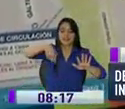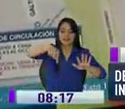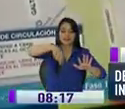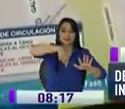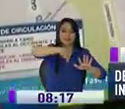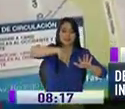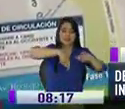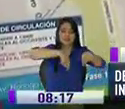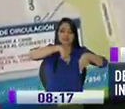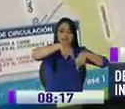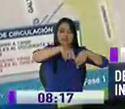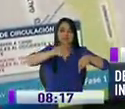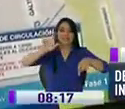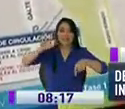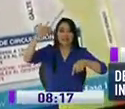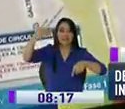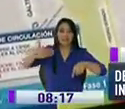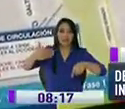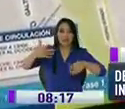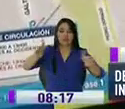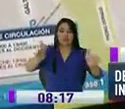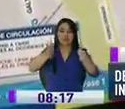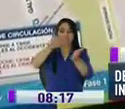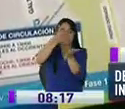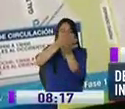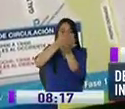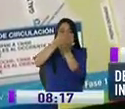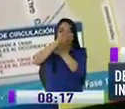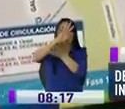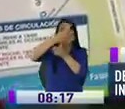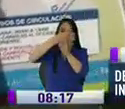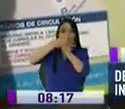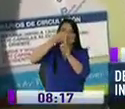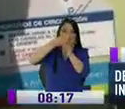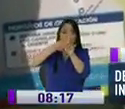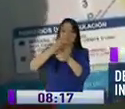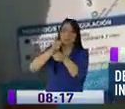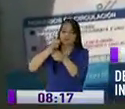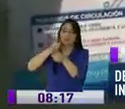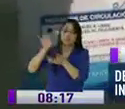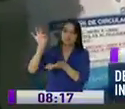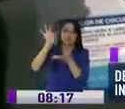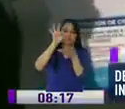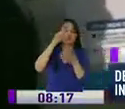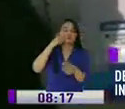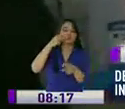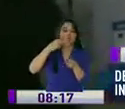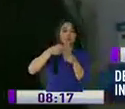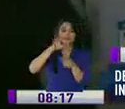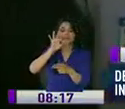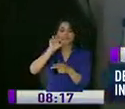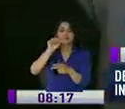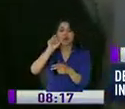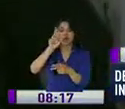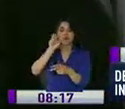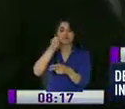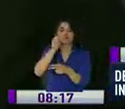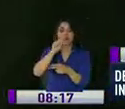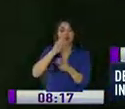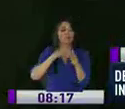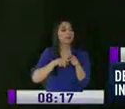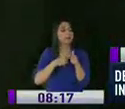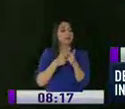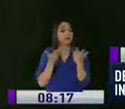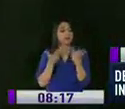tener un cierre por 4 meses. Por eso nos encontramos con Fausto Miranda para que nos explique desde dónde a dónde se va a